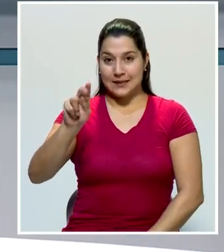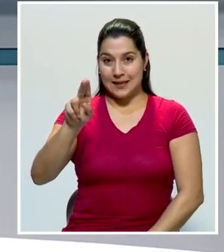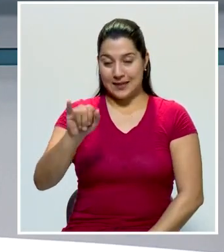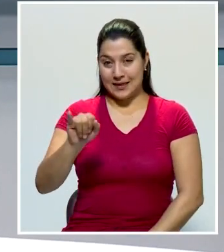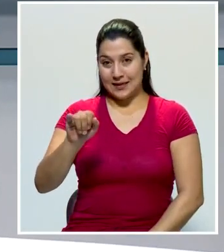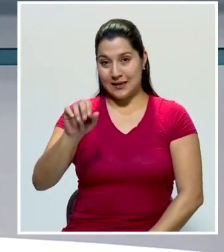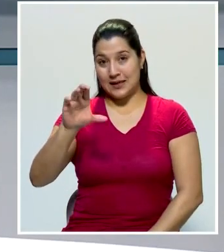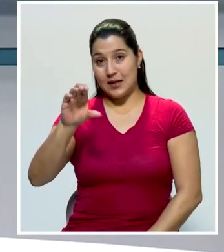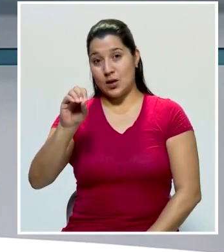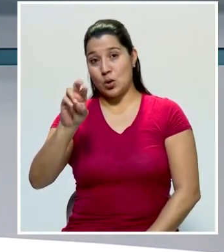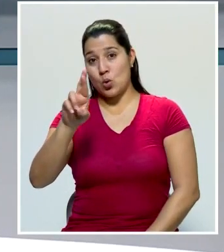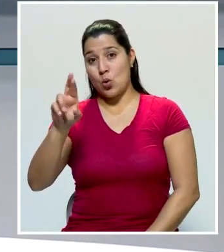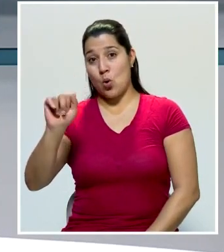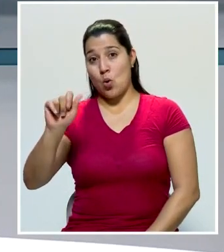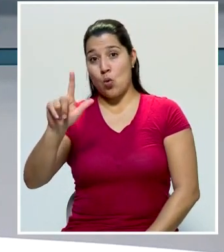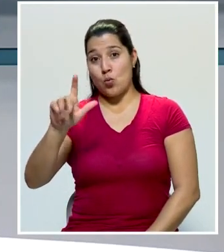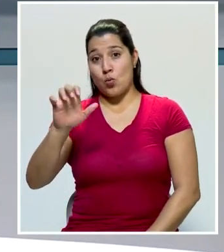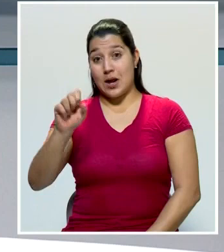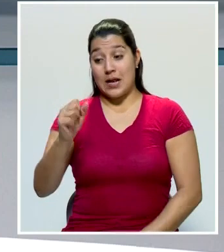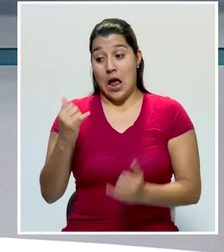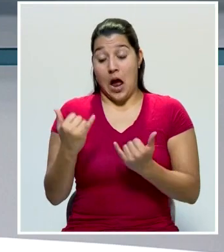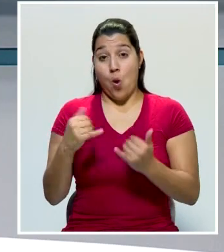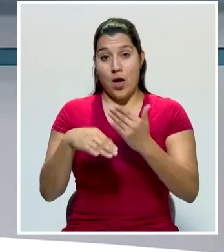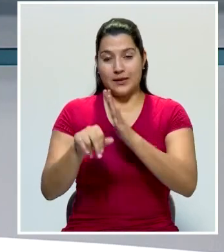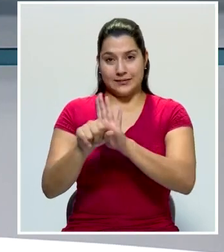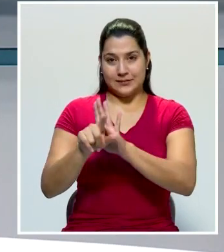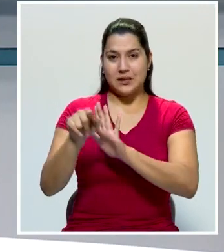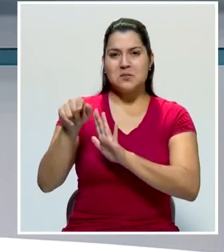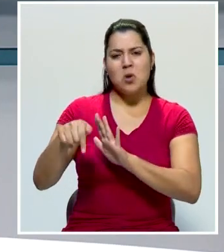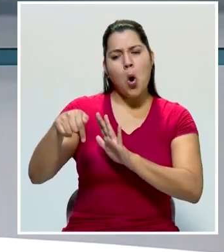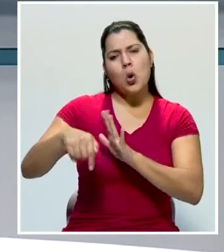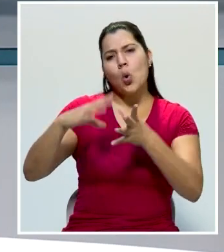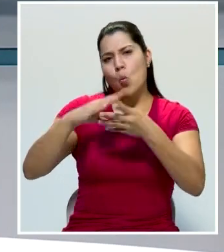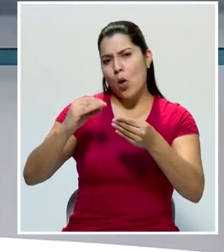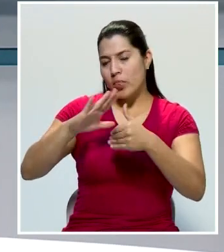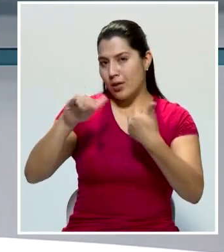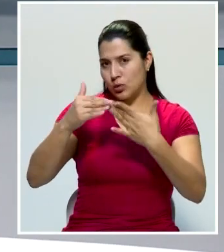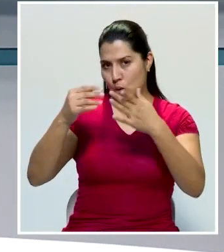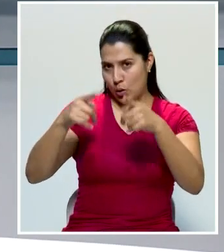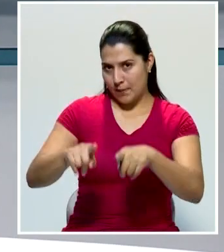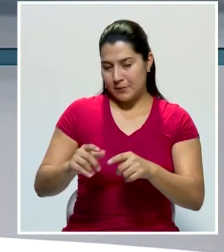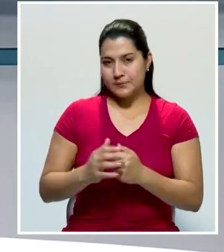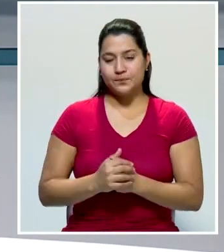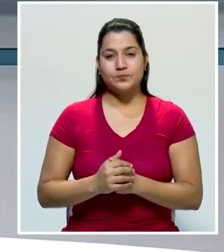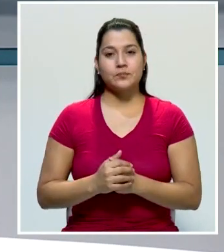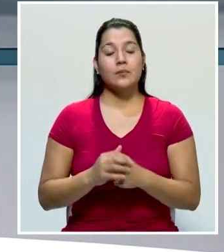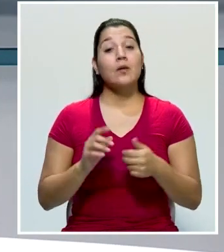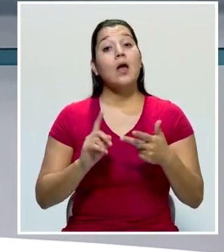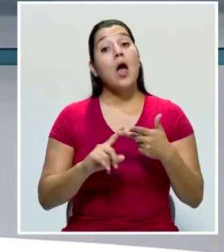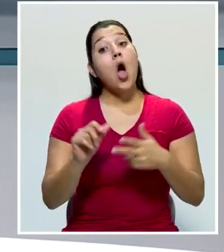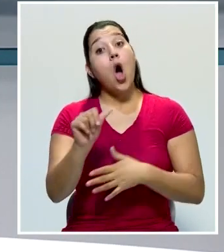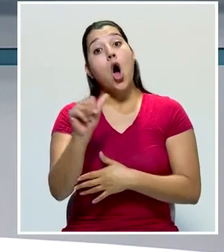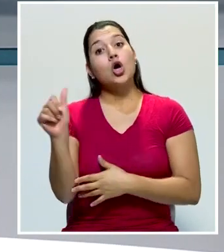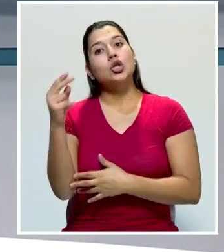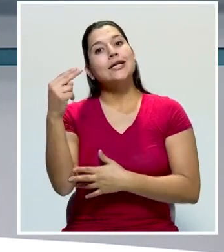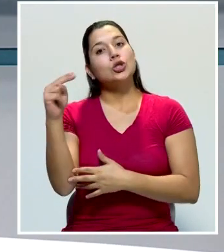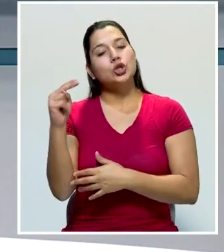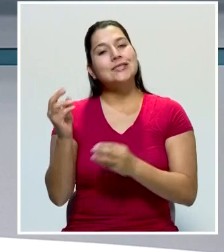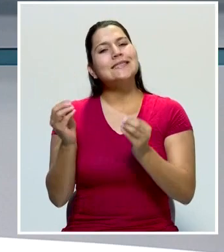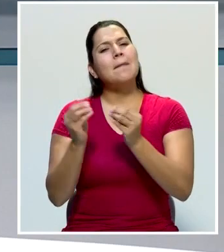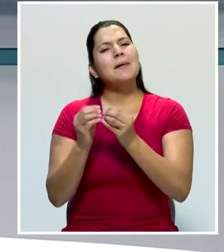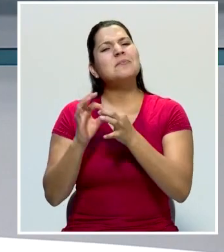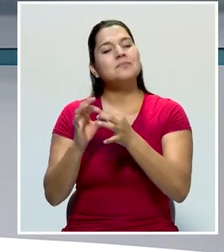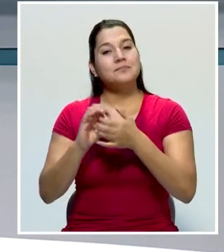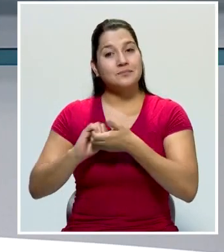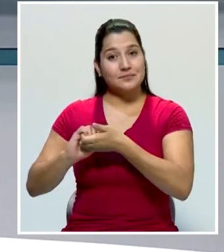va a comentar todos los detalles de este violento incidente. En noticias más solidarias, hoy